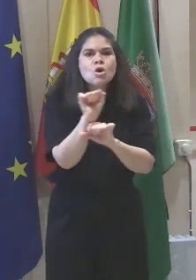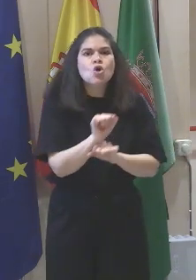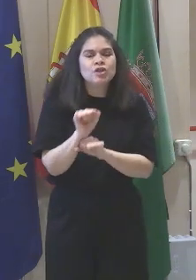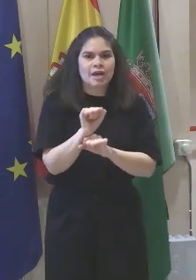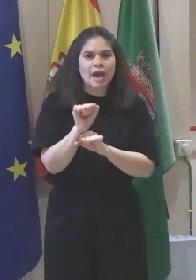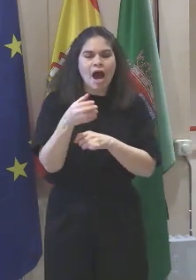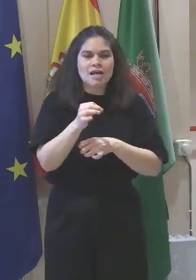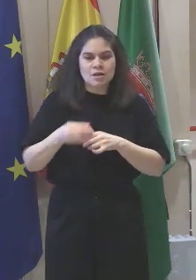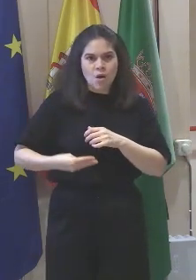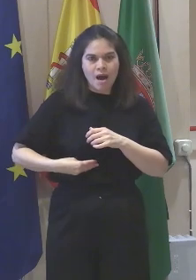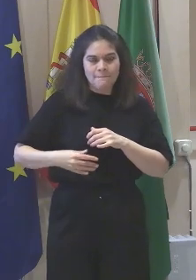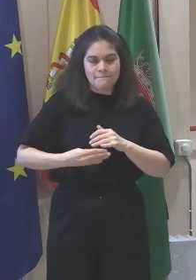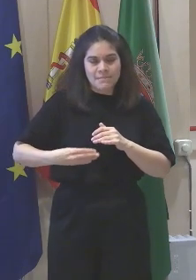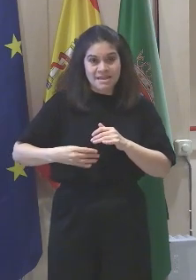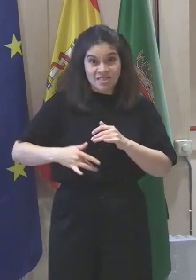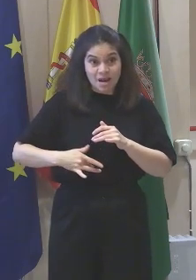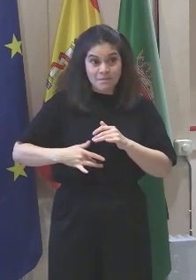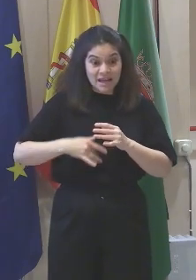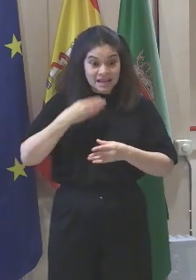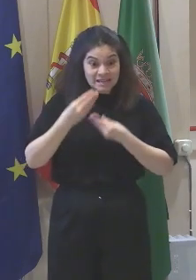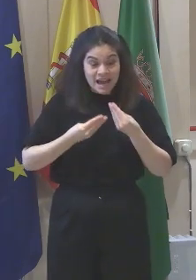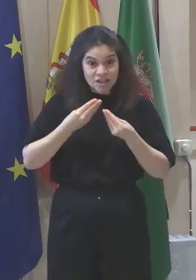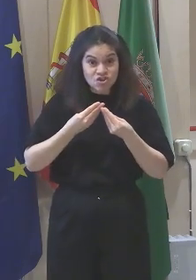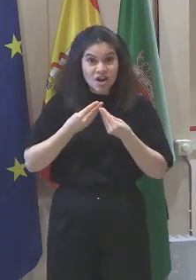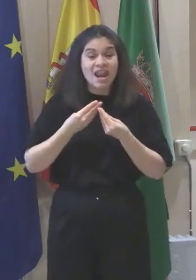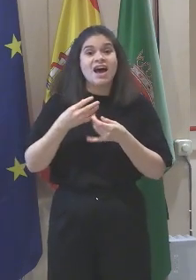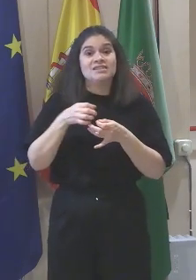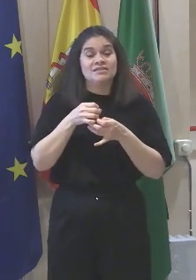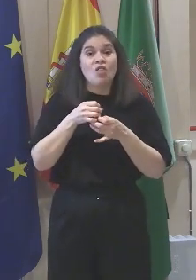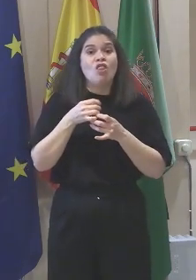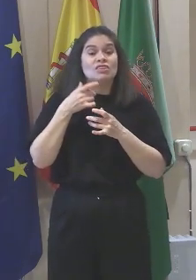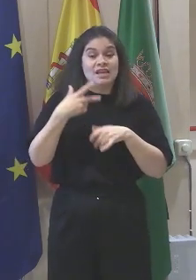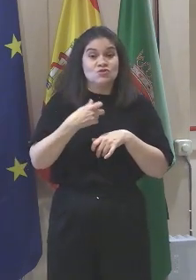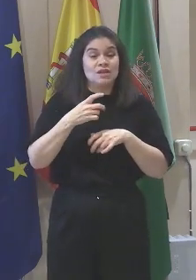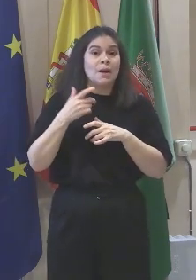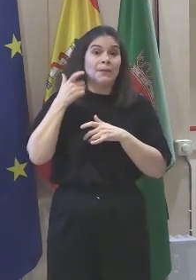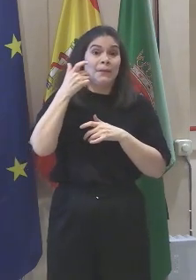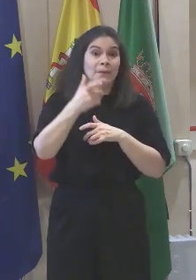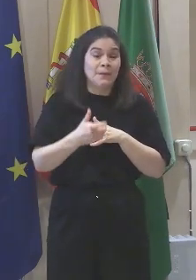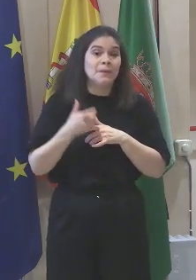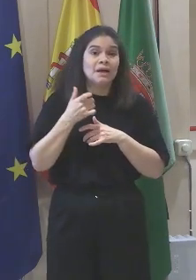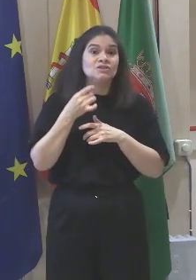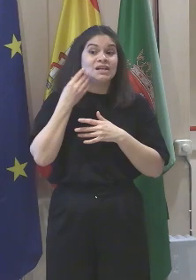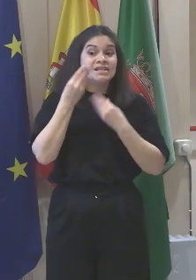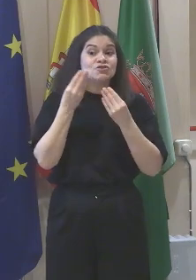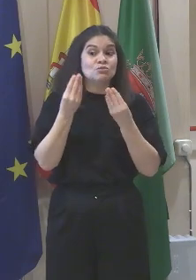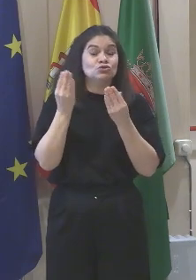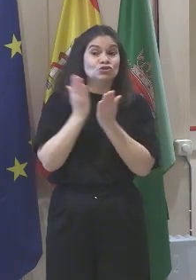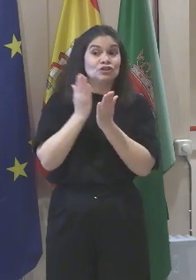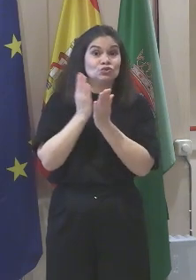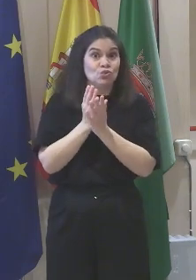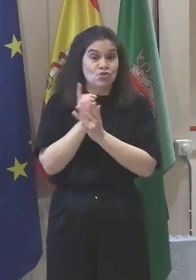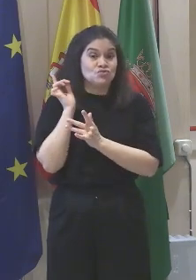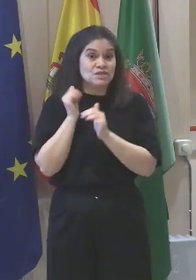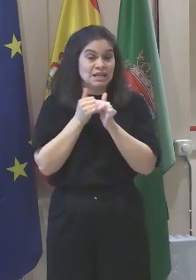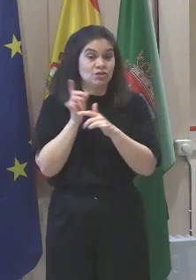hace que la reserva de insulina dure más tiempo. Y en este sentido, pues hay muchos estudios en esta línea, como